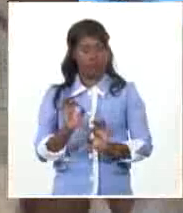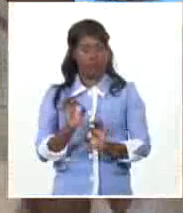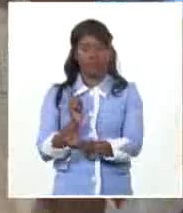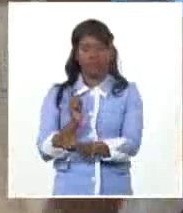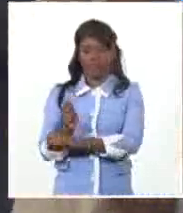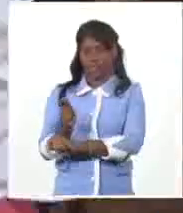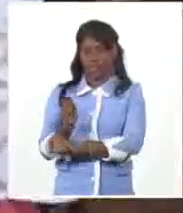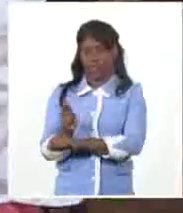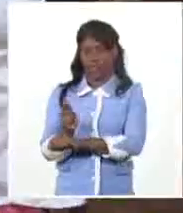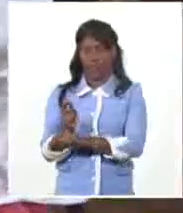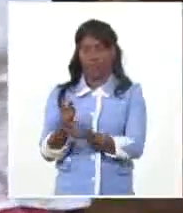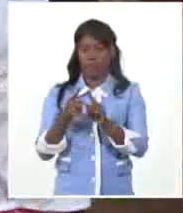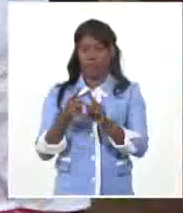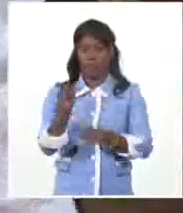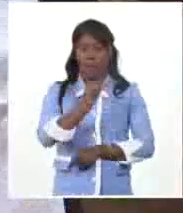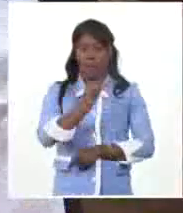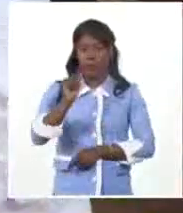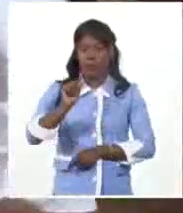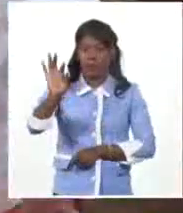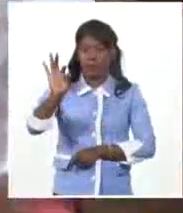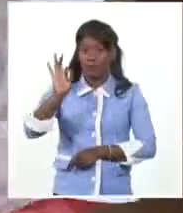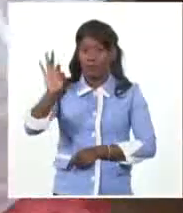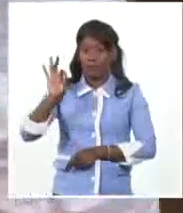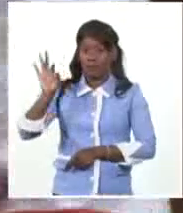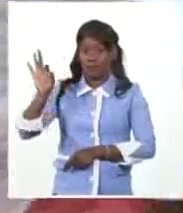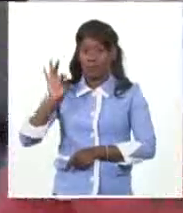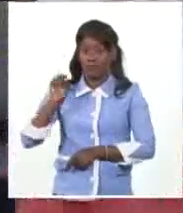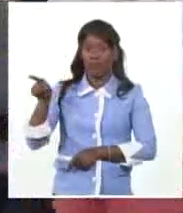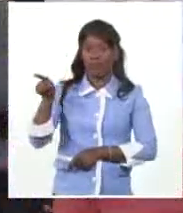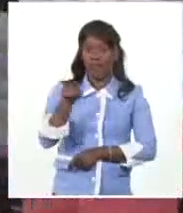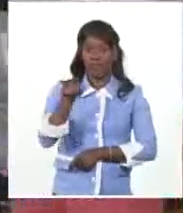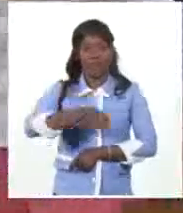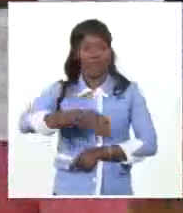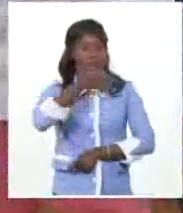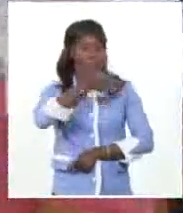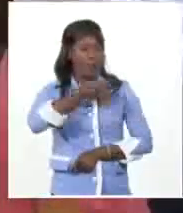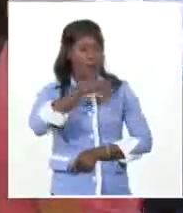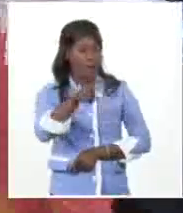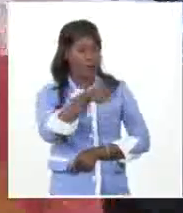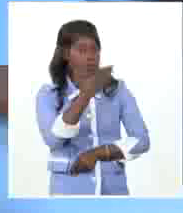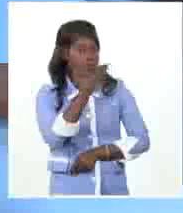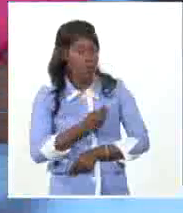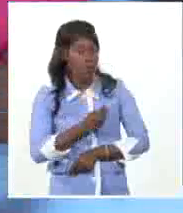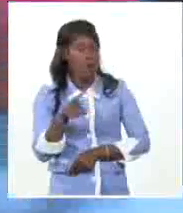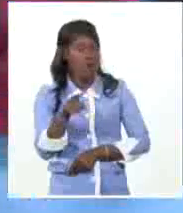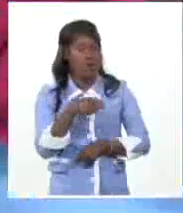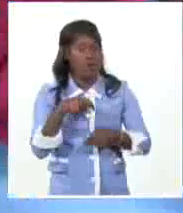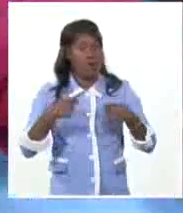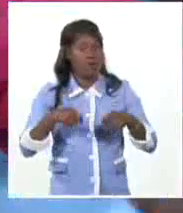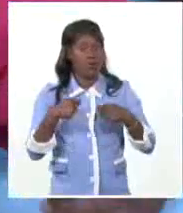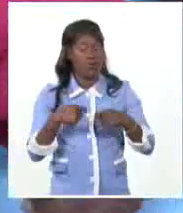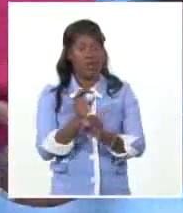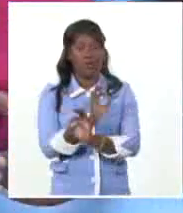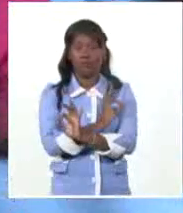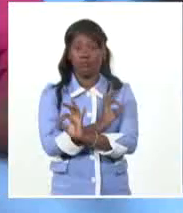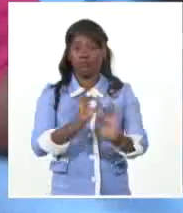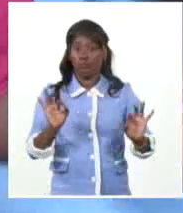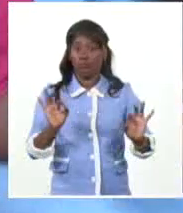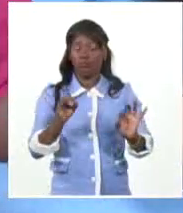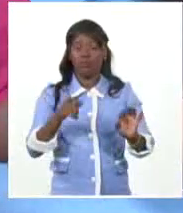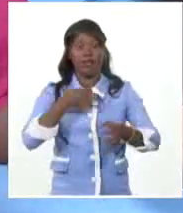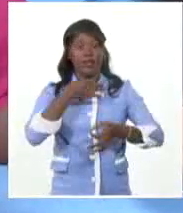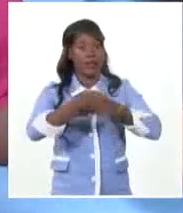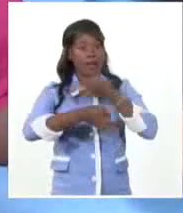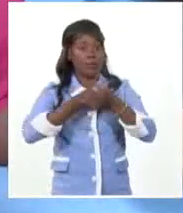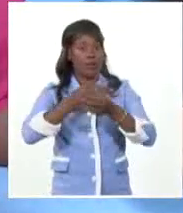por una destacada trayectoria profesional insistieron en la importancia de los matices para lograr una adecuada interpretación y reflexionaron sobre la